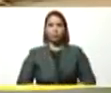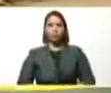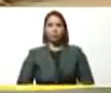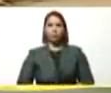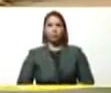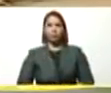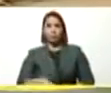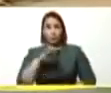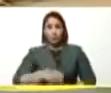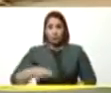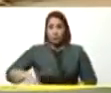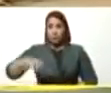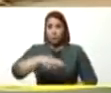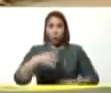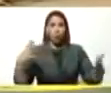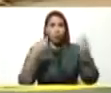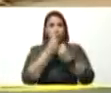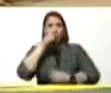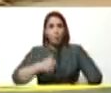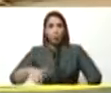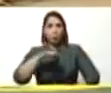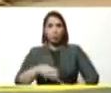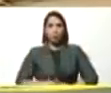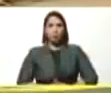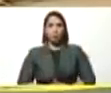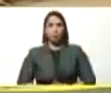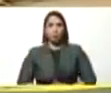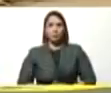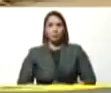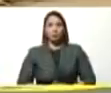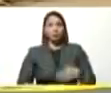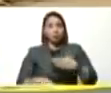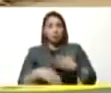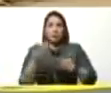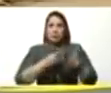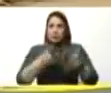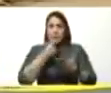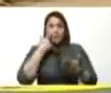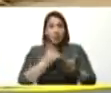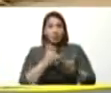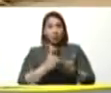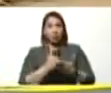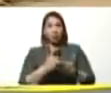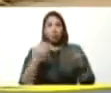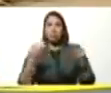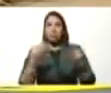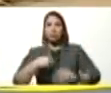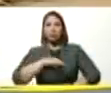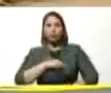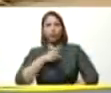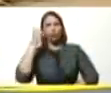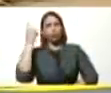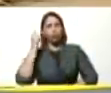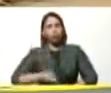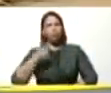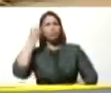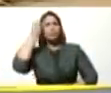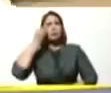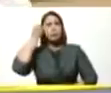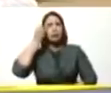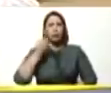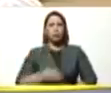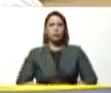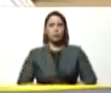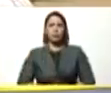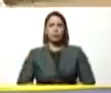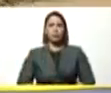desde las regiones, junto al pueblo. Estamos diseñando, mire, porque siempre nosotros estamos pensando, siempre,